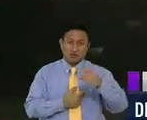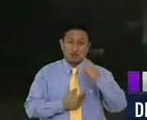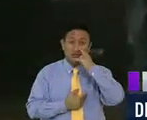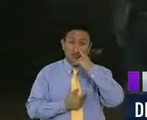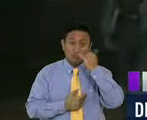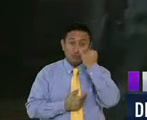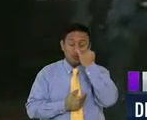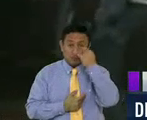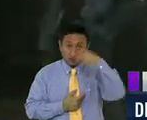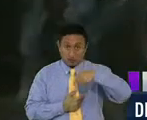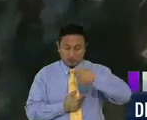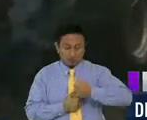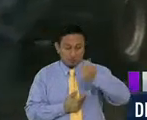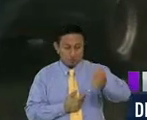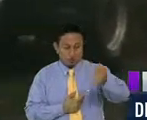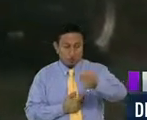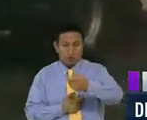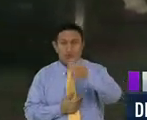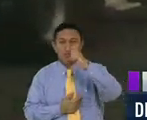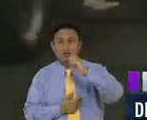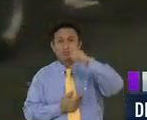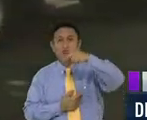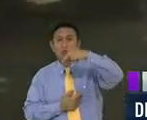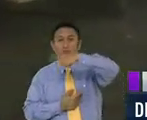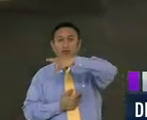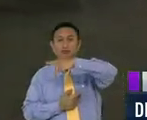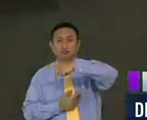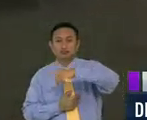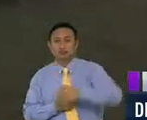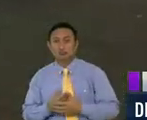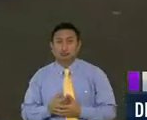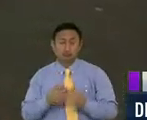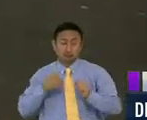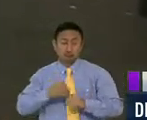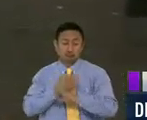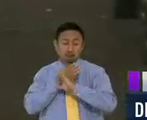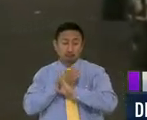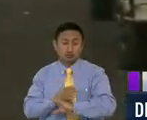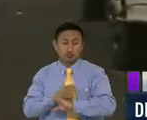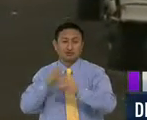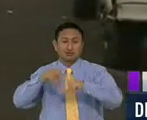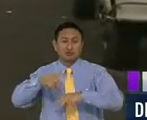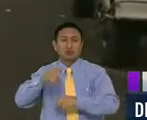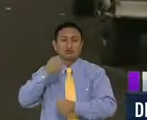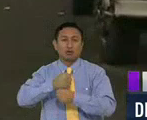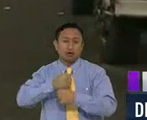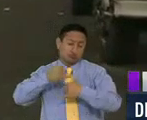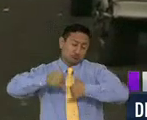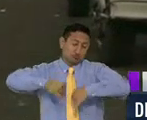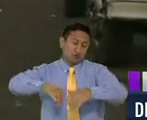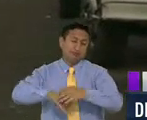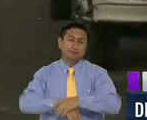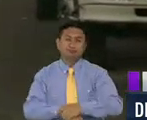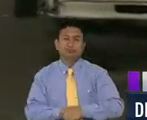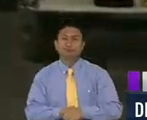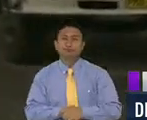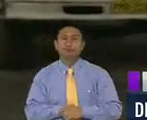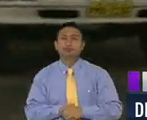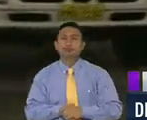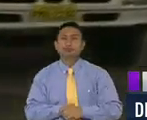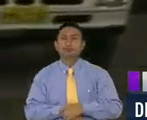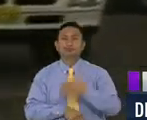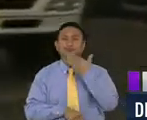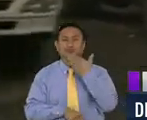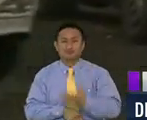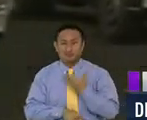de recolección del Cantón Mejía de los correspondientes EPPs para que puedan protegerse a la vez que cumplen el servicio que nosotros brindamos de recolección. Muchas